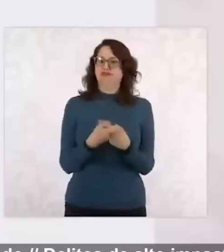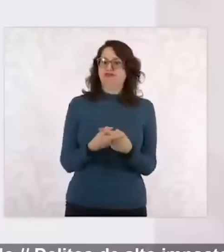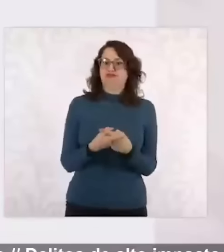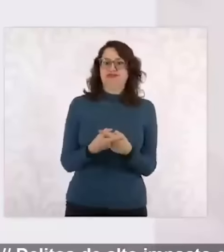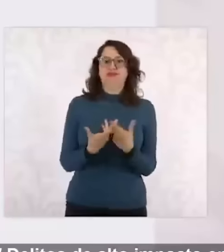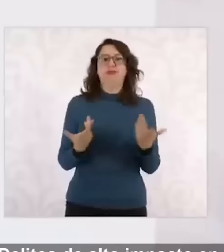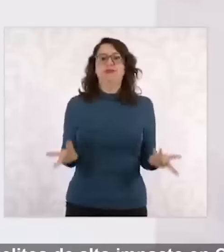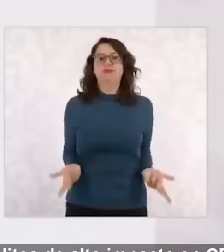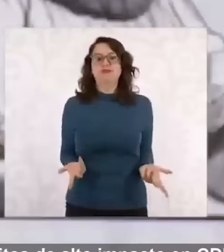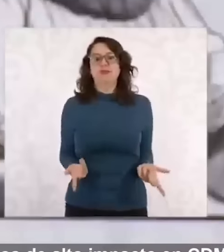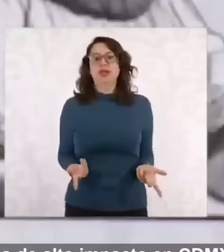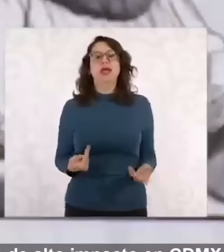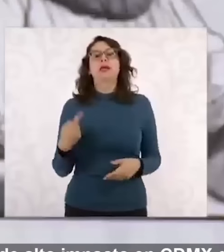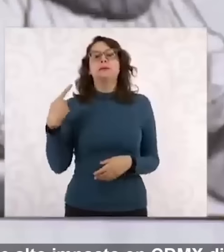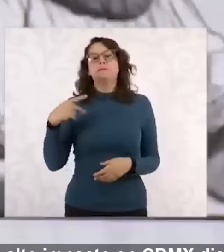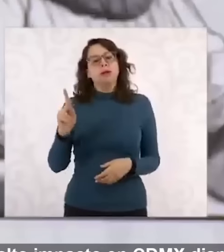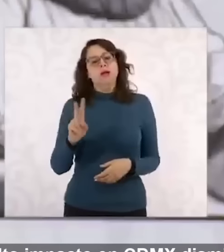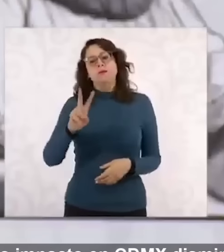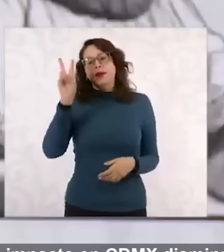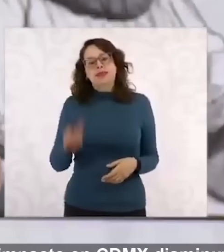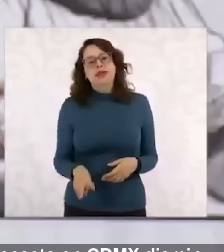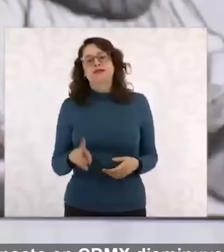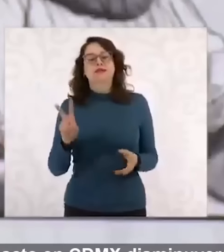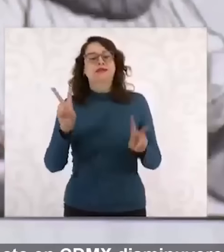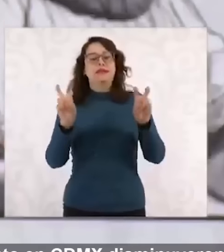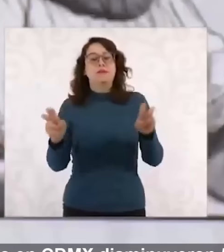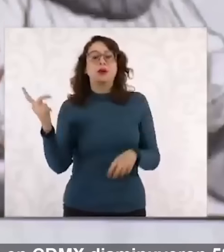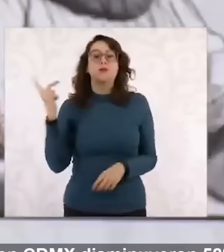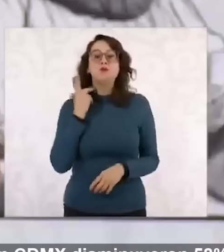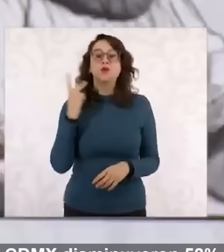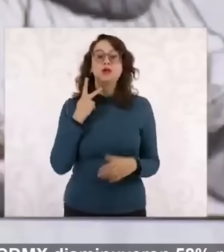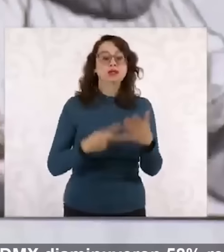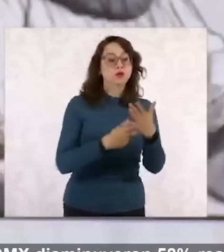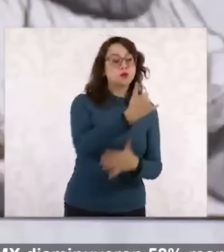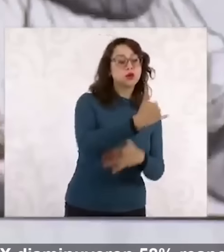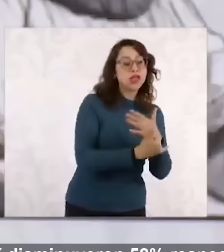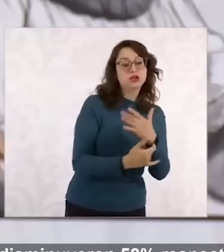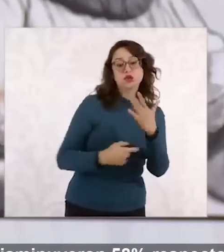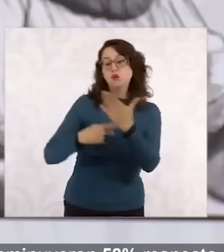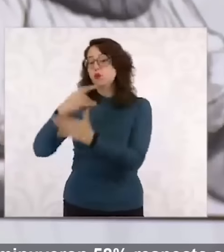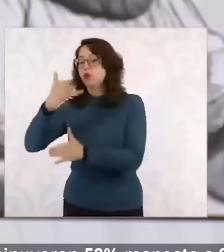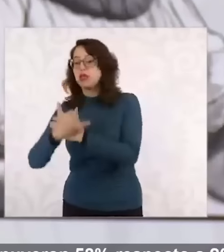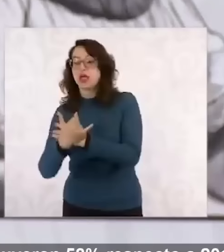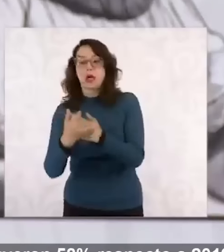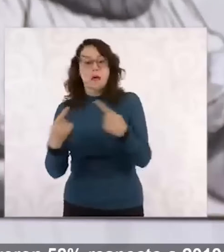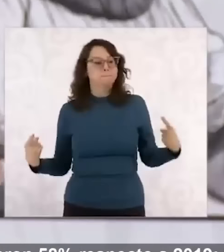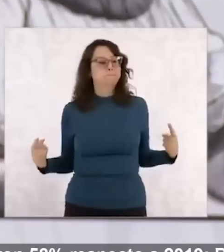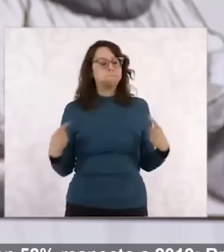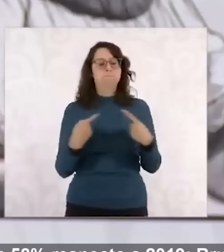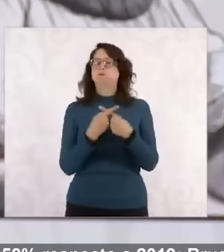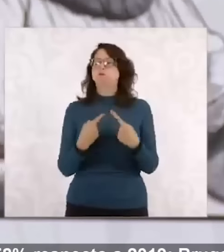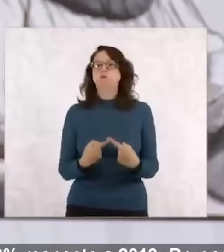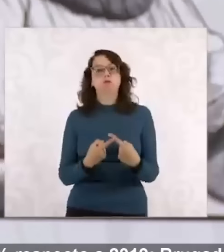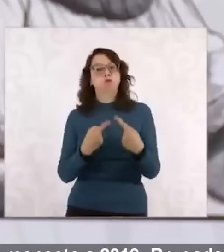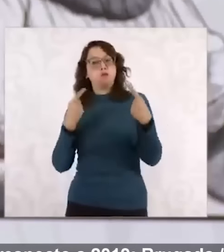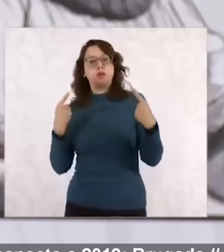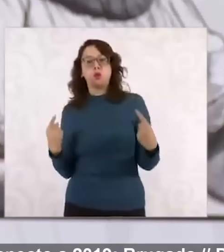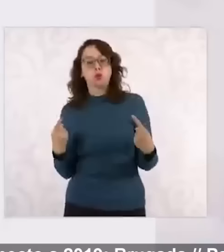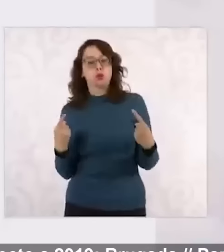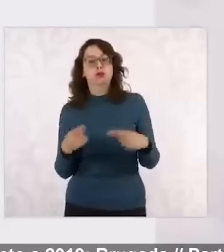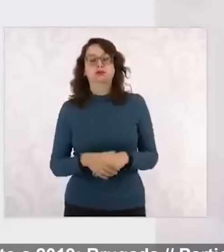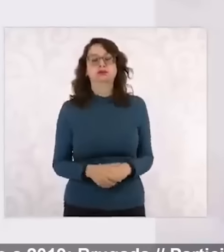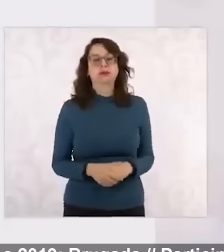lo que está en el fondo son los dos proyectos de nación. Como lo decía ayer, así como hay dos proyectos de nación,